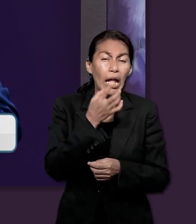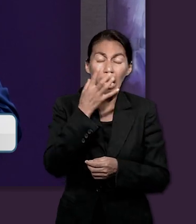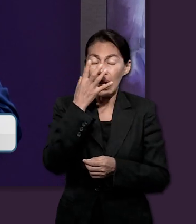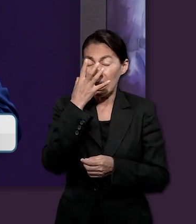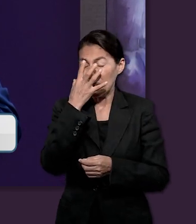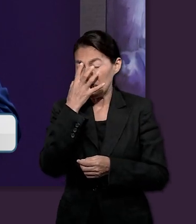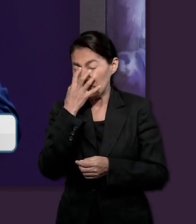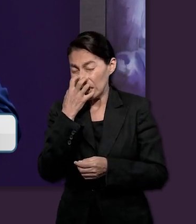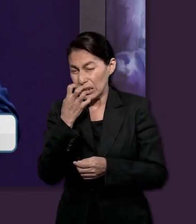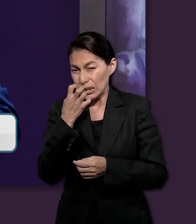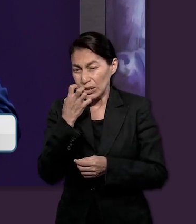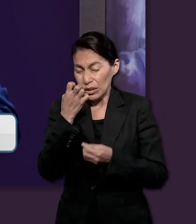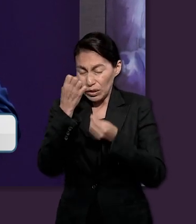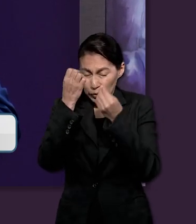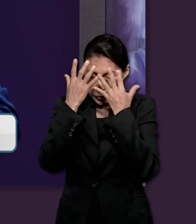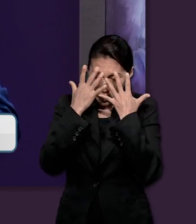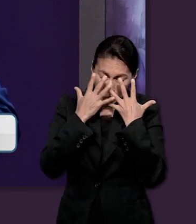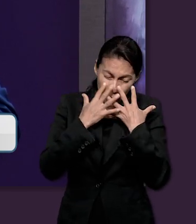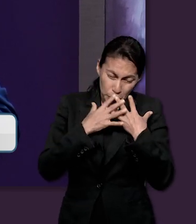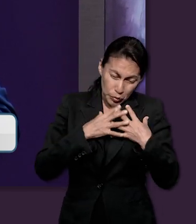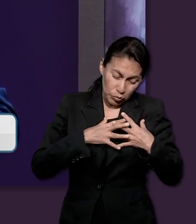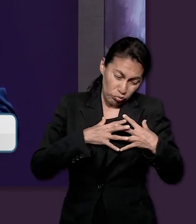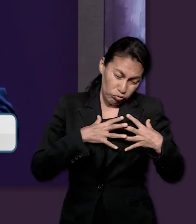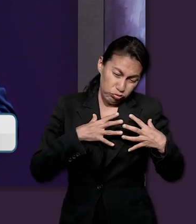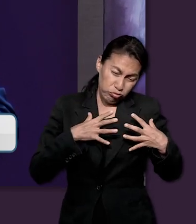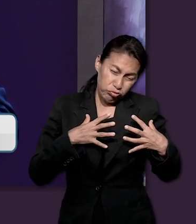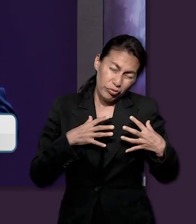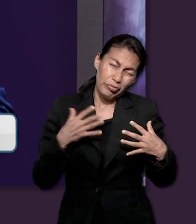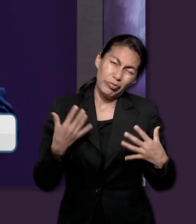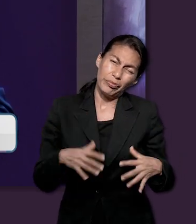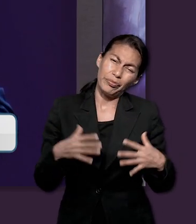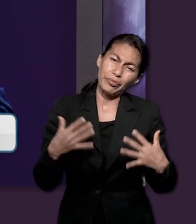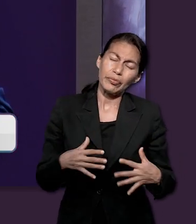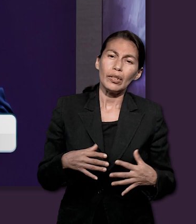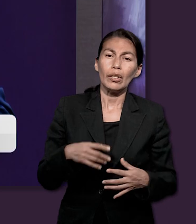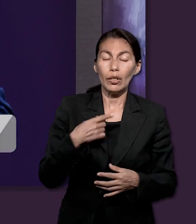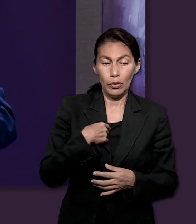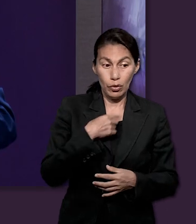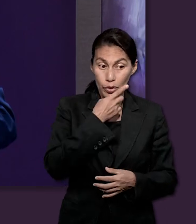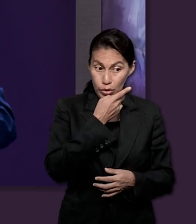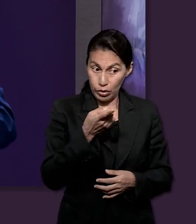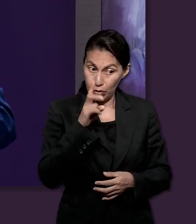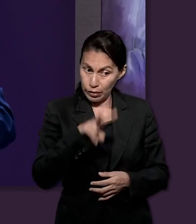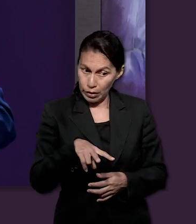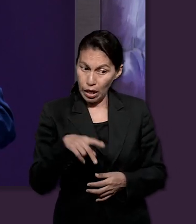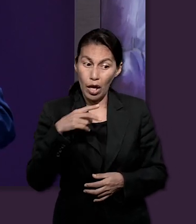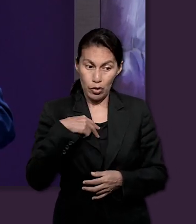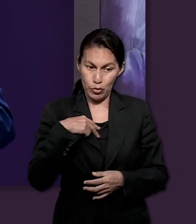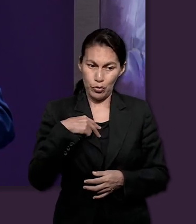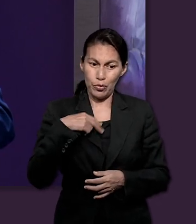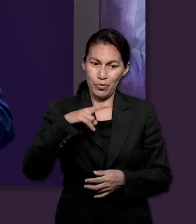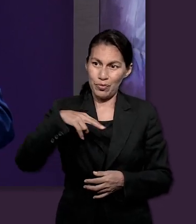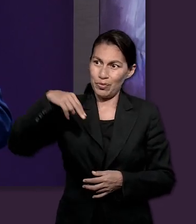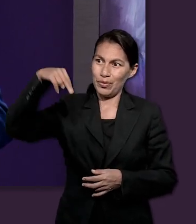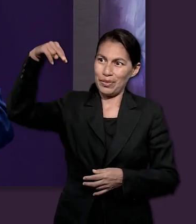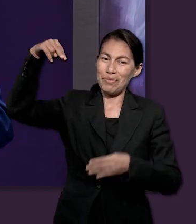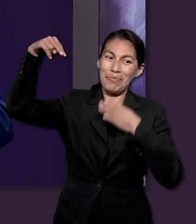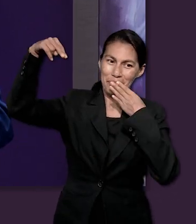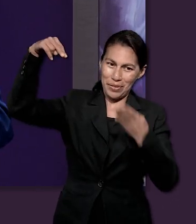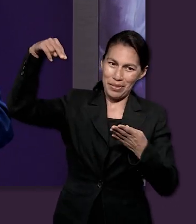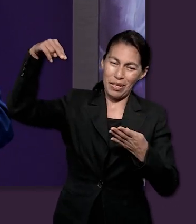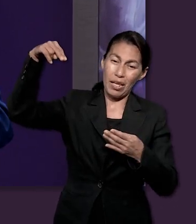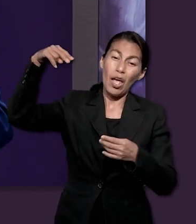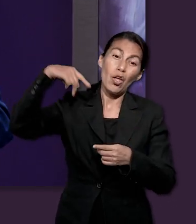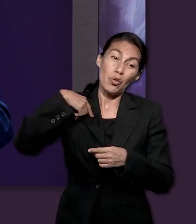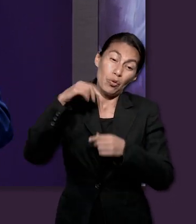la tristeza ha llenado vuestro corazón. Sin embargo, os digo la verdad, os conviene que me vaya, porque